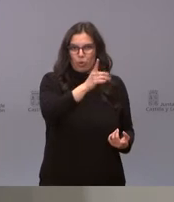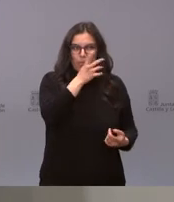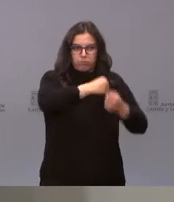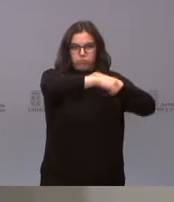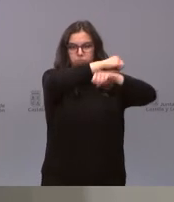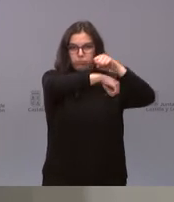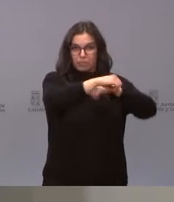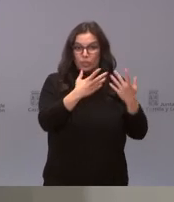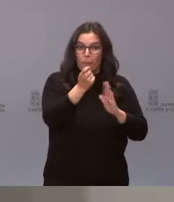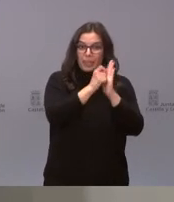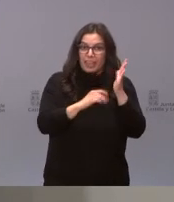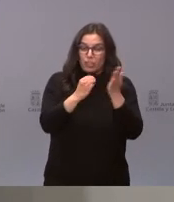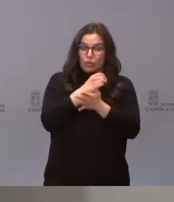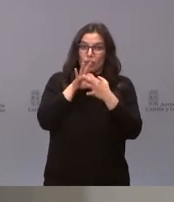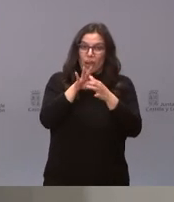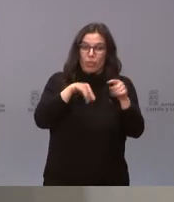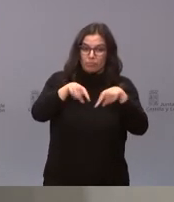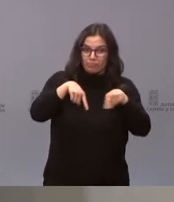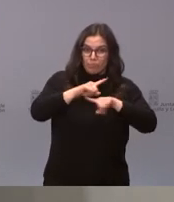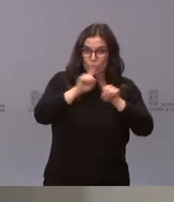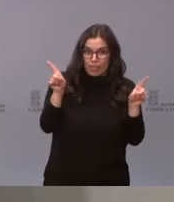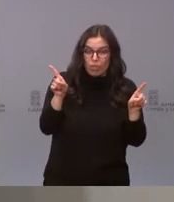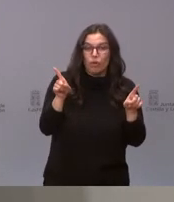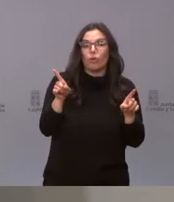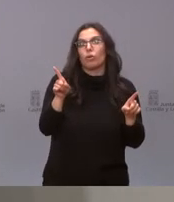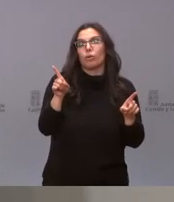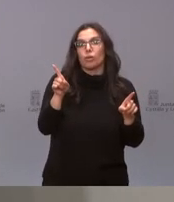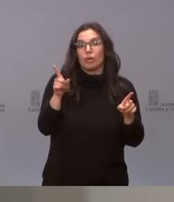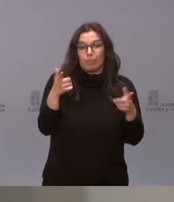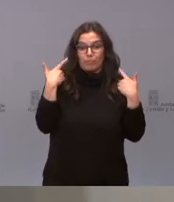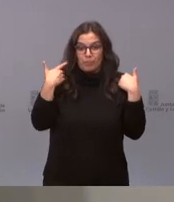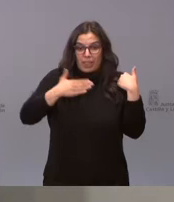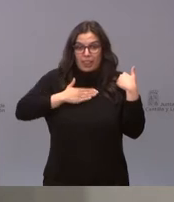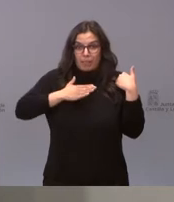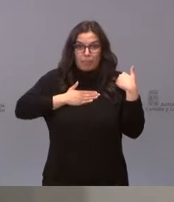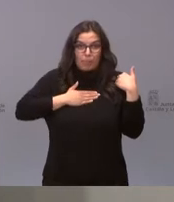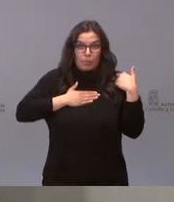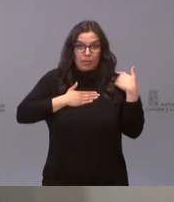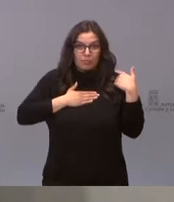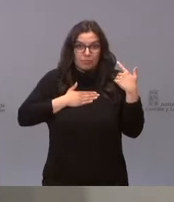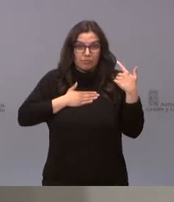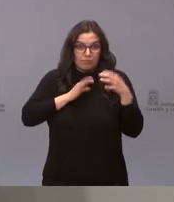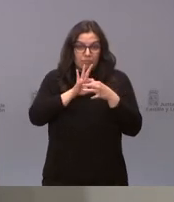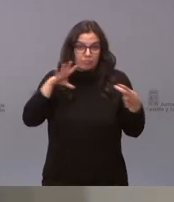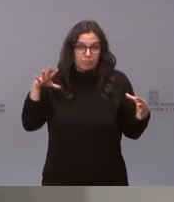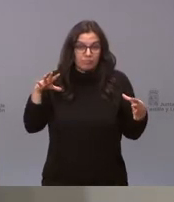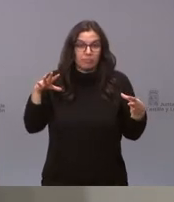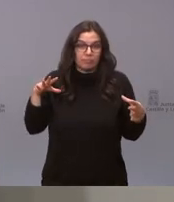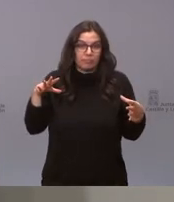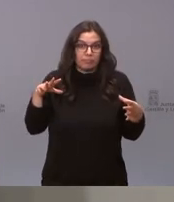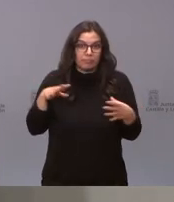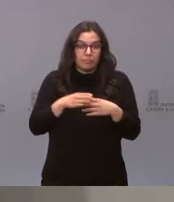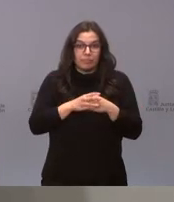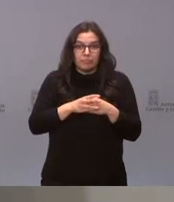medidas que tengan que ver con la movilidad y que estén fuera de las competencias que ya tenemos asumidas en el